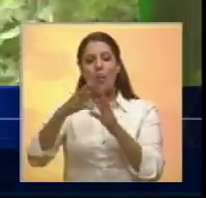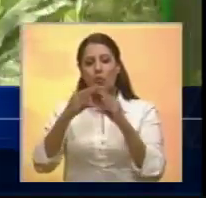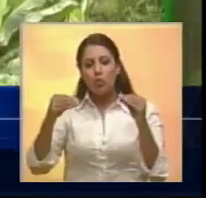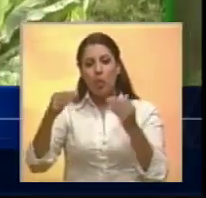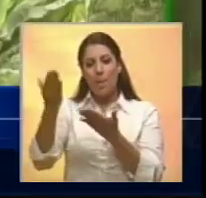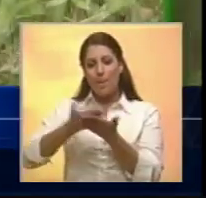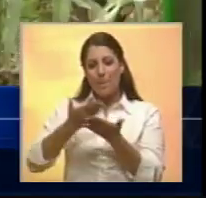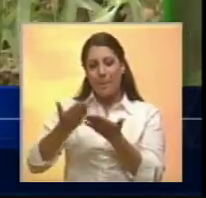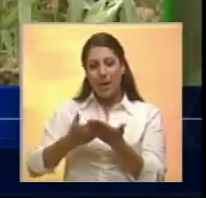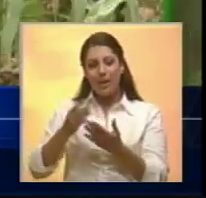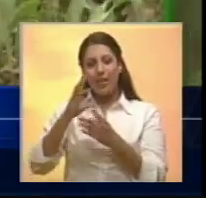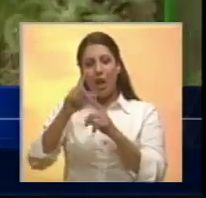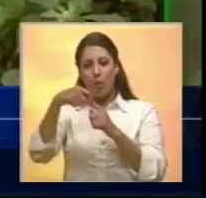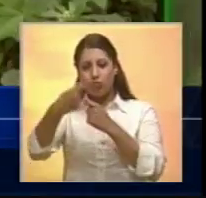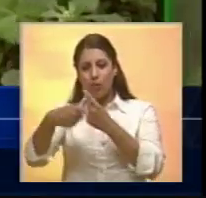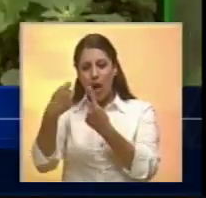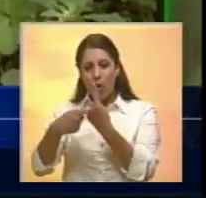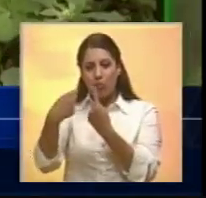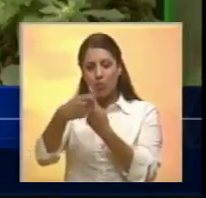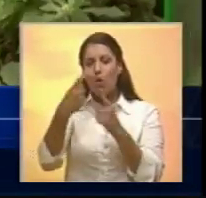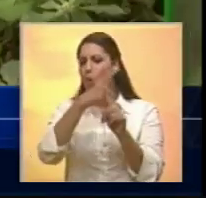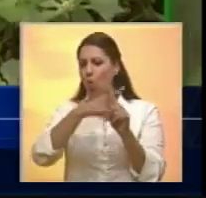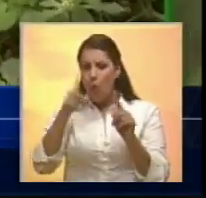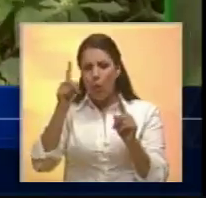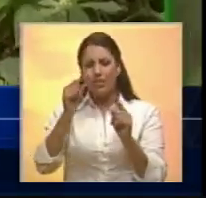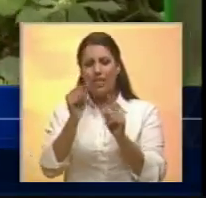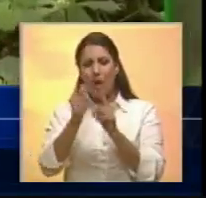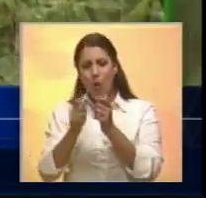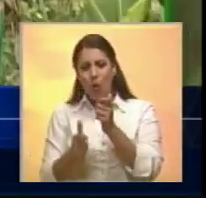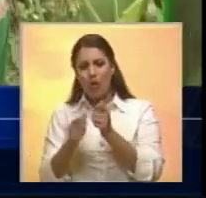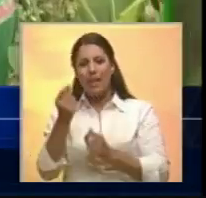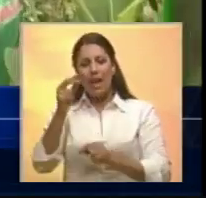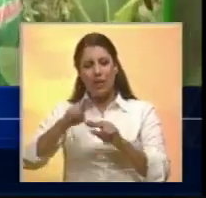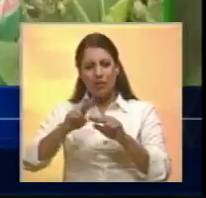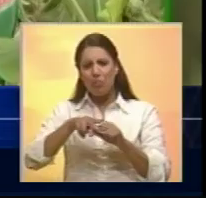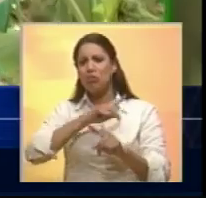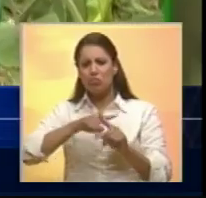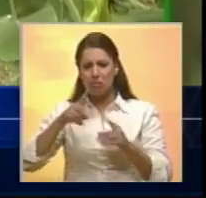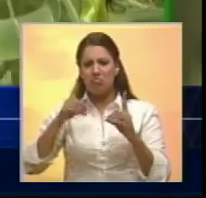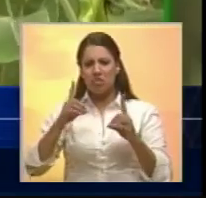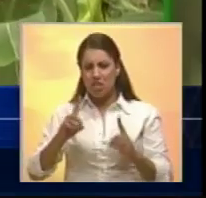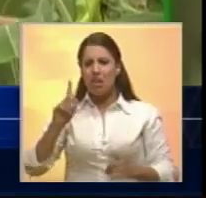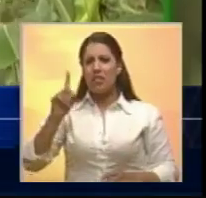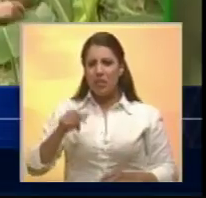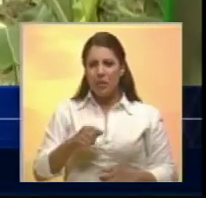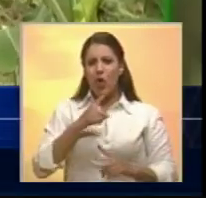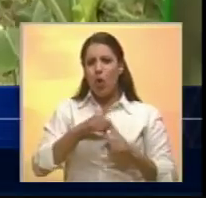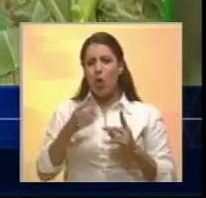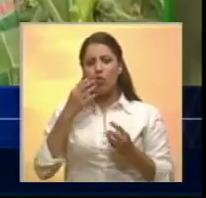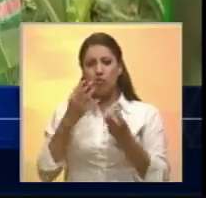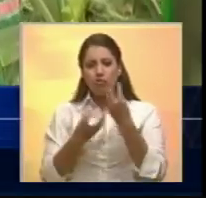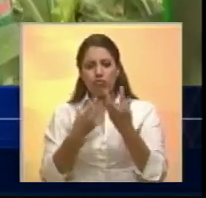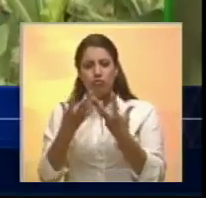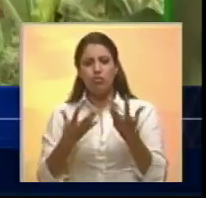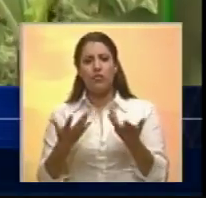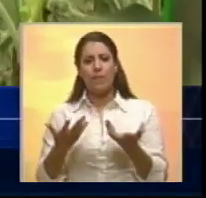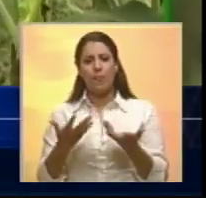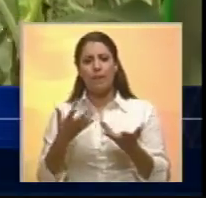plátano, cambure, maíz, entre otros rubros también como la caraota. También hemos tomado la decisión de tomar rubros como la fruta